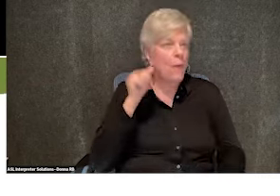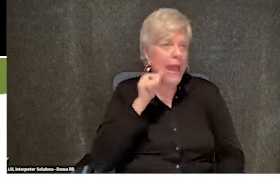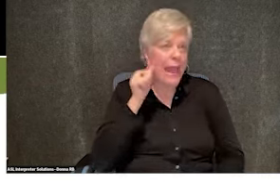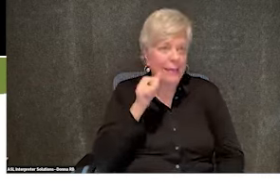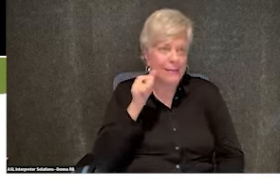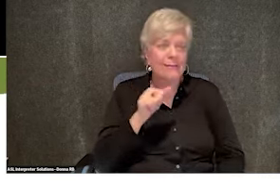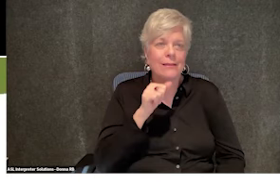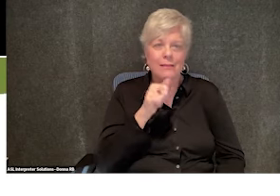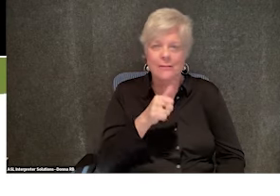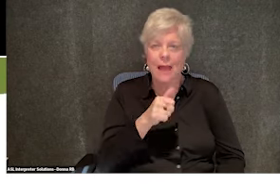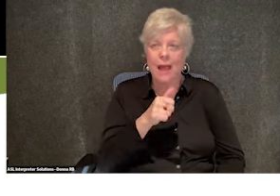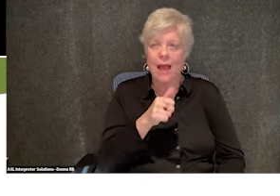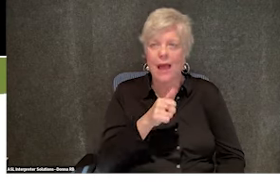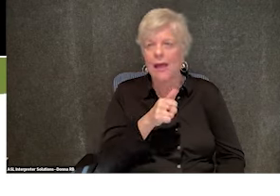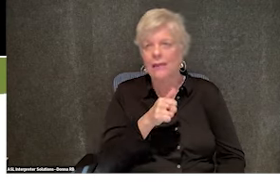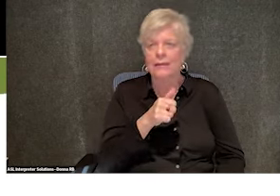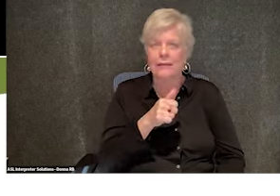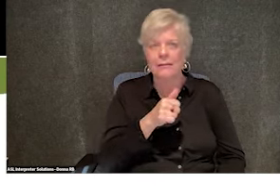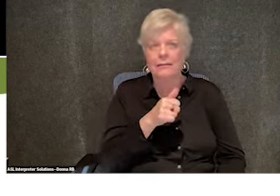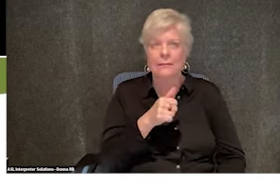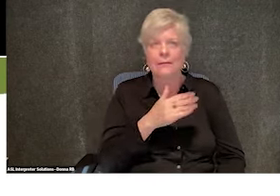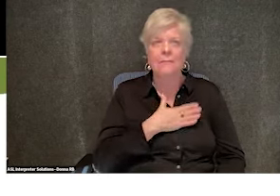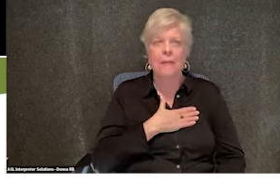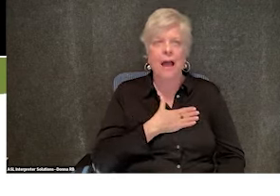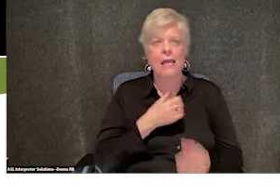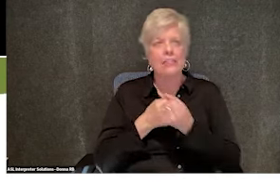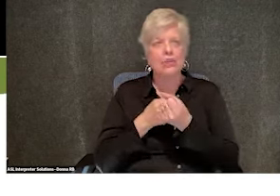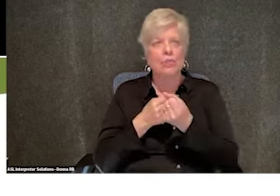opiniones, es creo que como todos deben manejarlo.